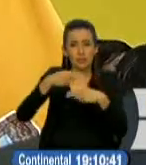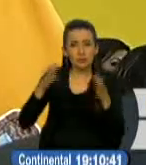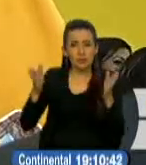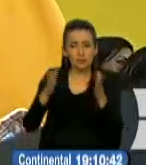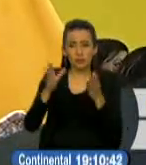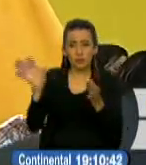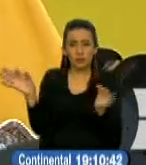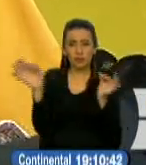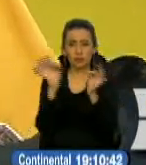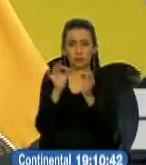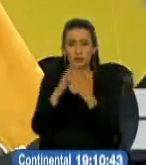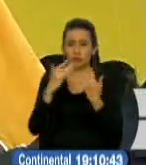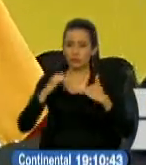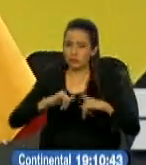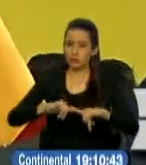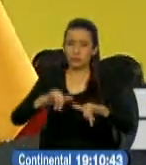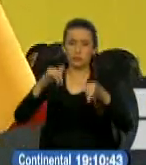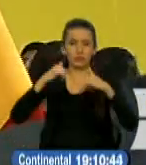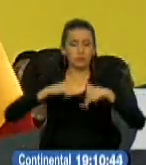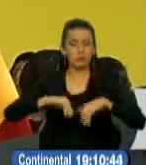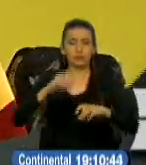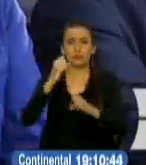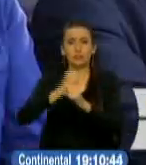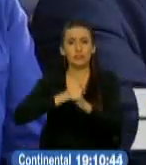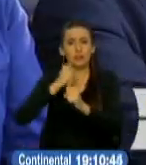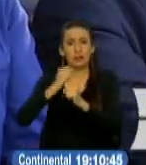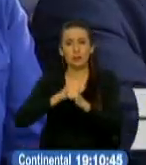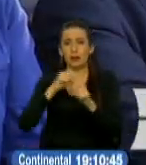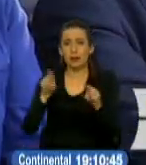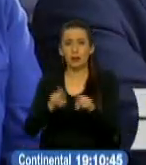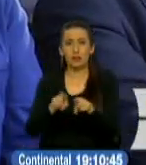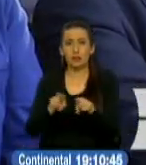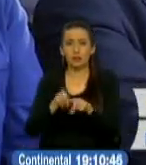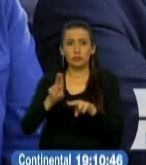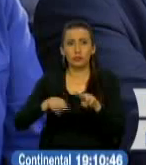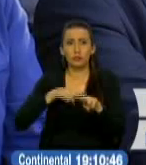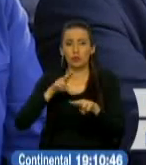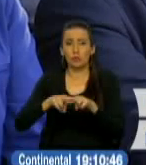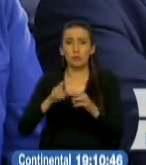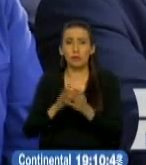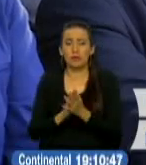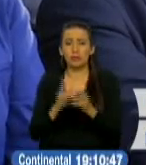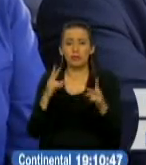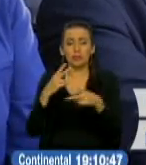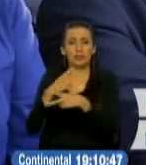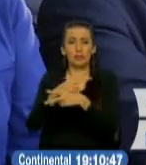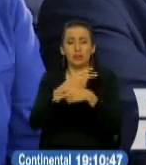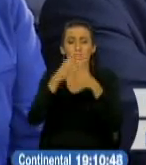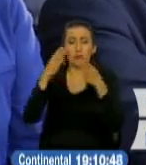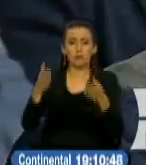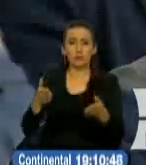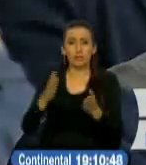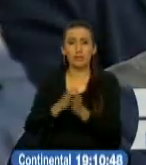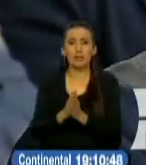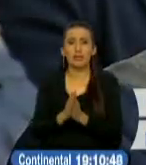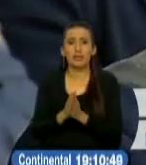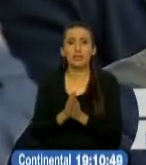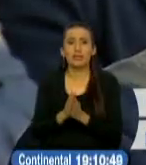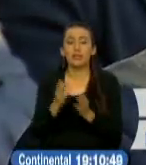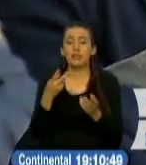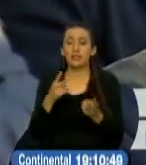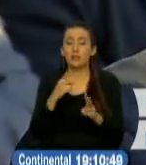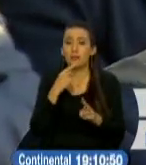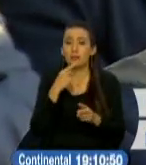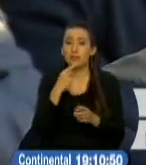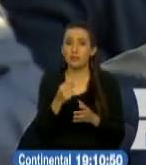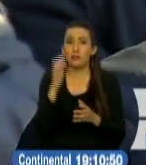no se han parado, al contrario, nosotros necesitamos trabajar. El concejal de Quito, Patricio Ubidi, asistió al evento organizado por la prefectura de Pichincha y expresó su